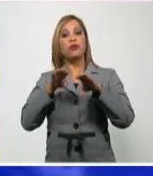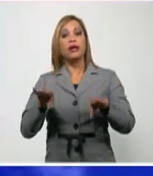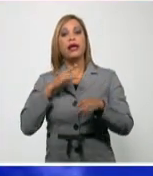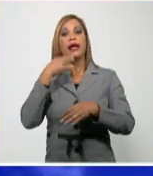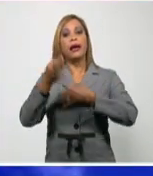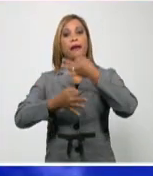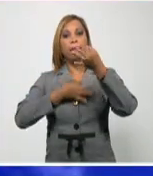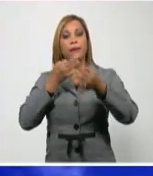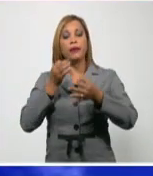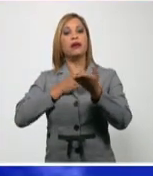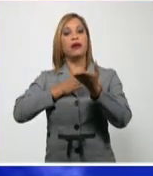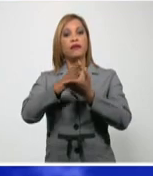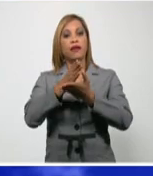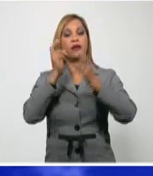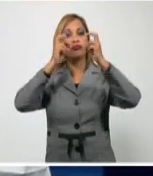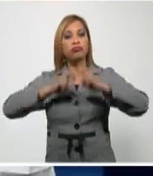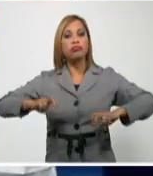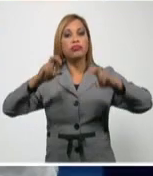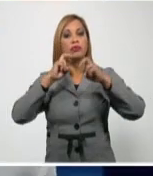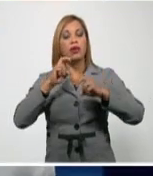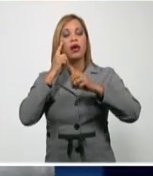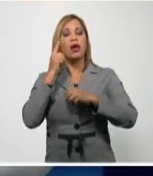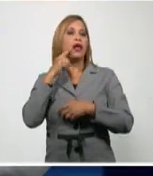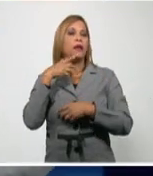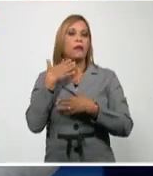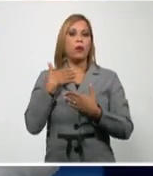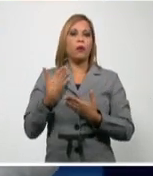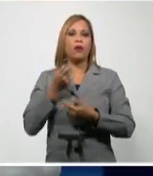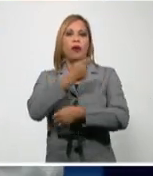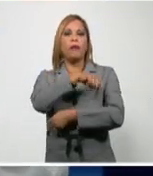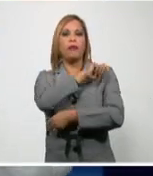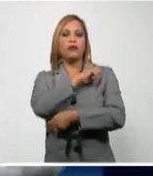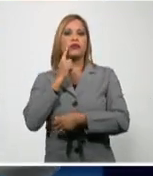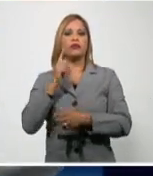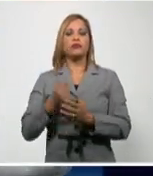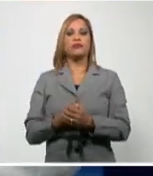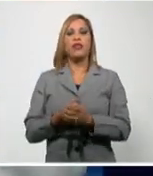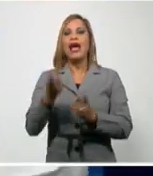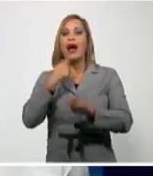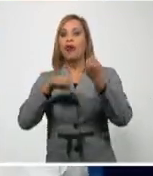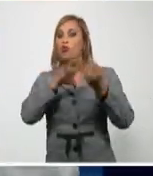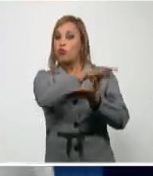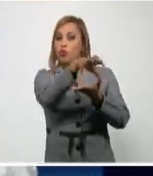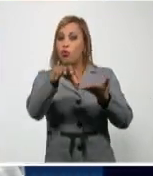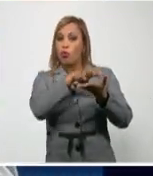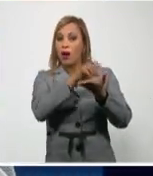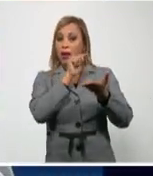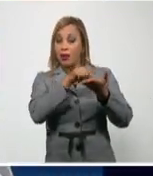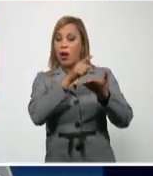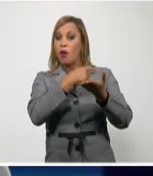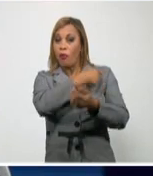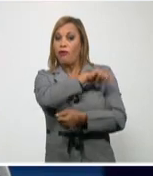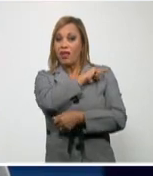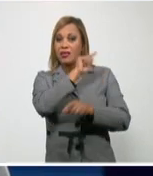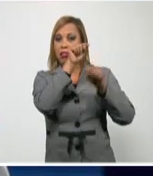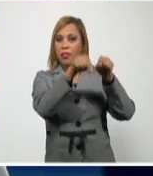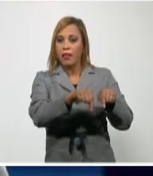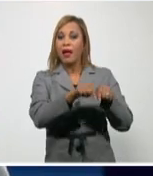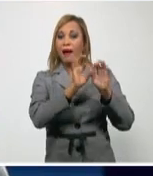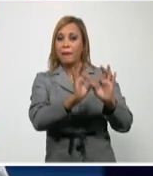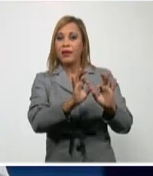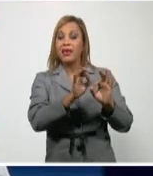continuar la realización de estudios poblacionales. Determinadas áreas, determinadas poblaciones donde